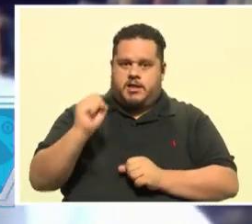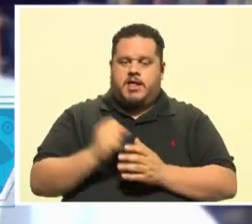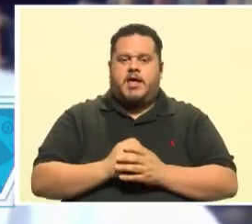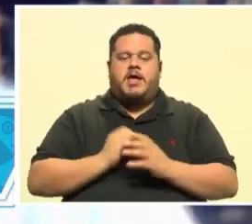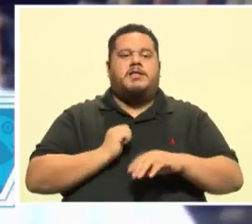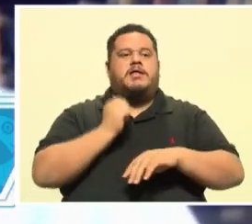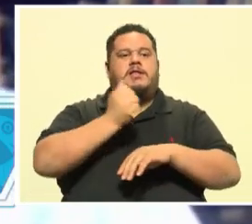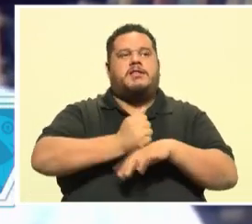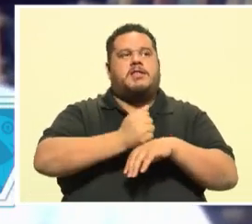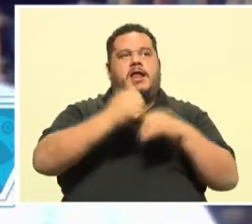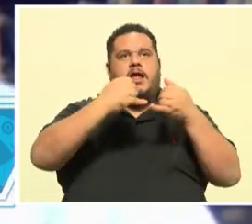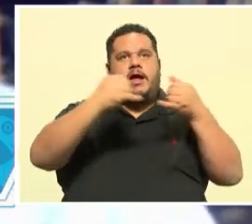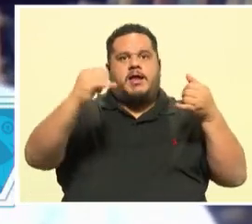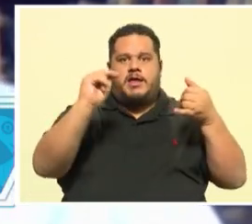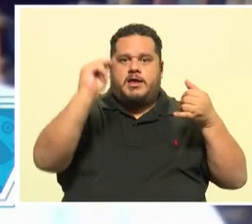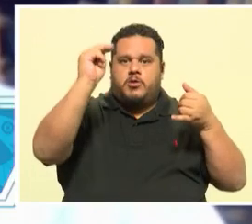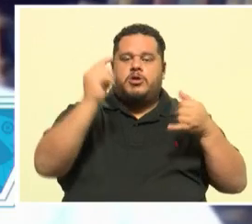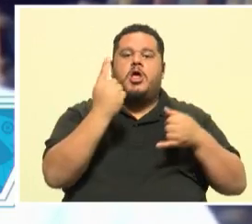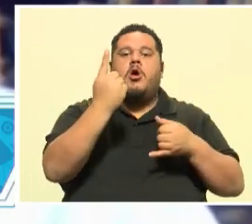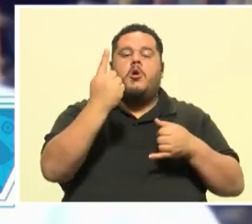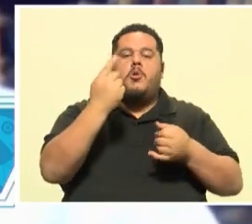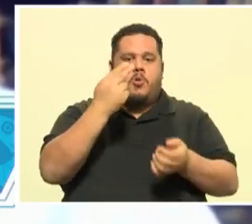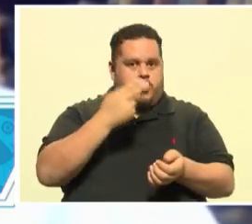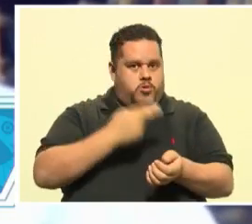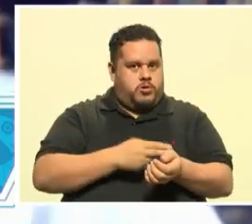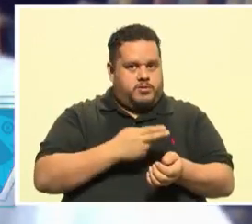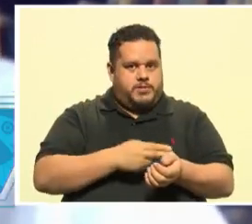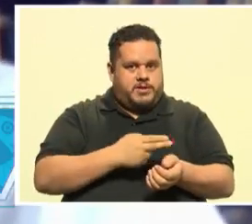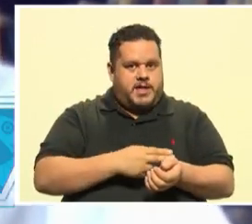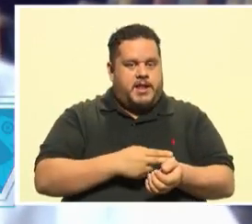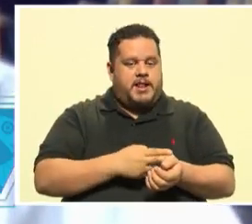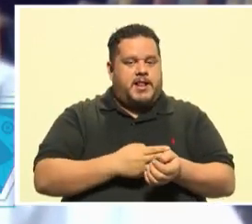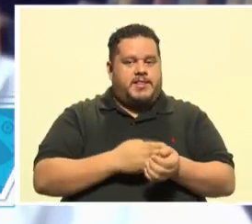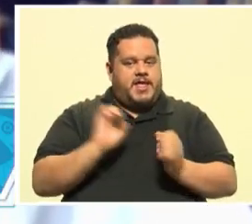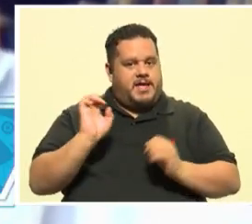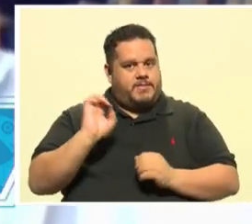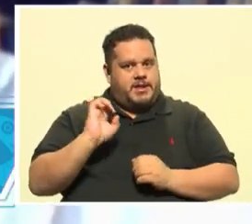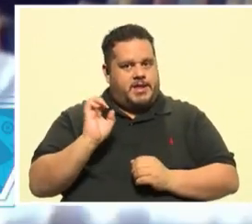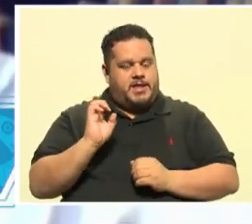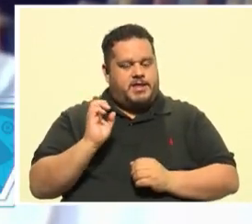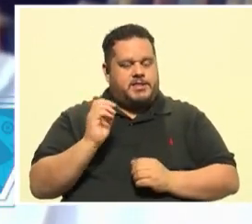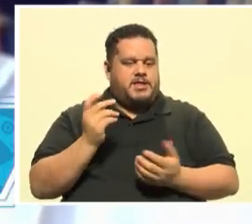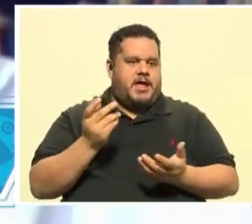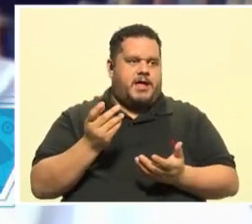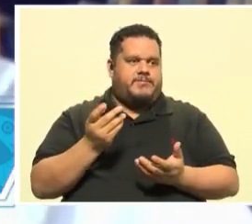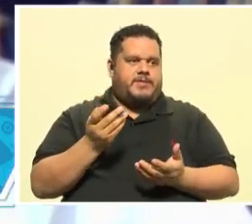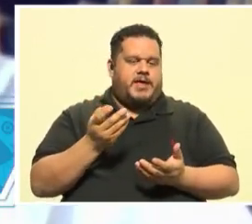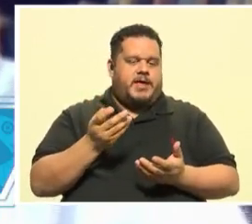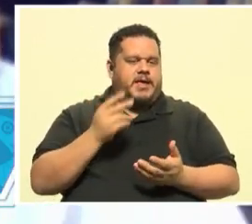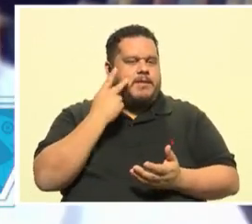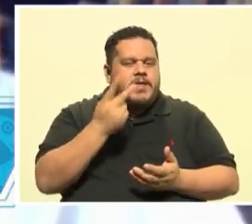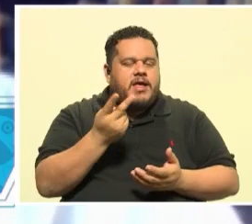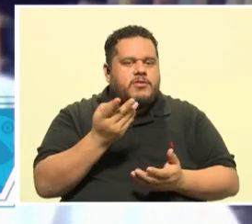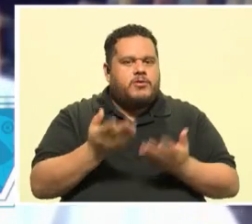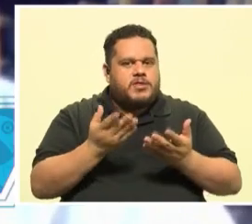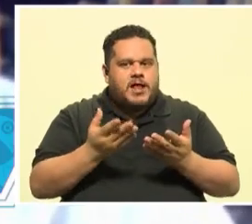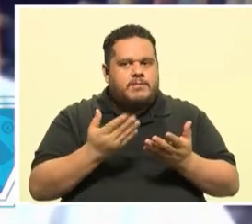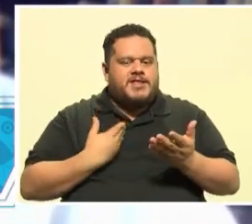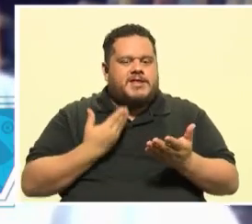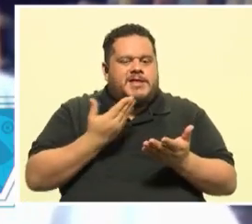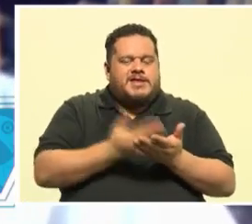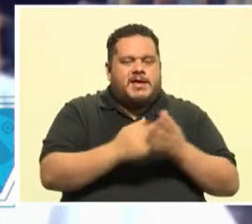fehaciente es el reconocimiento del gobierno de Cuba, el cual ha publicado que